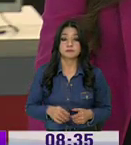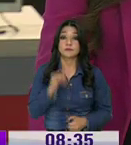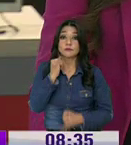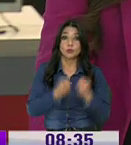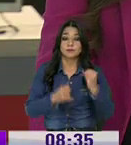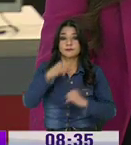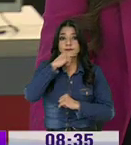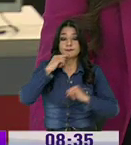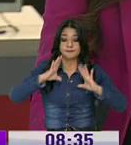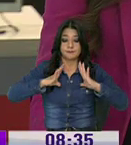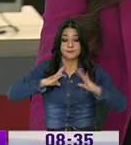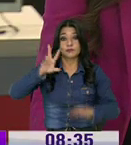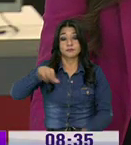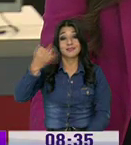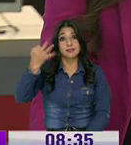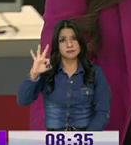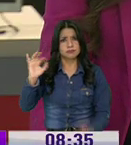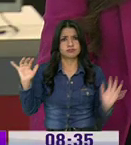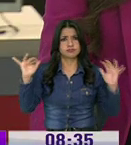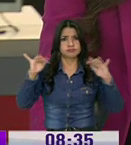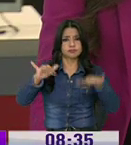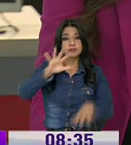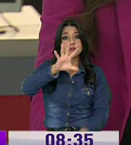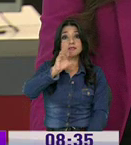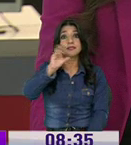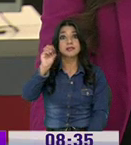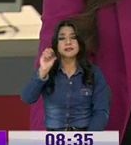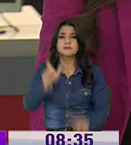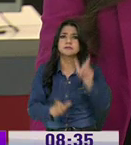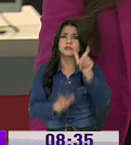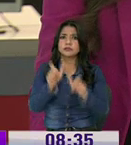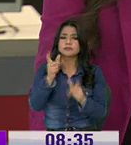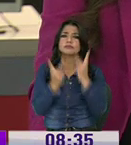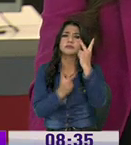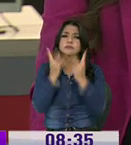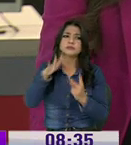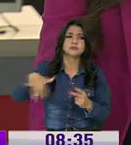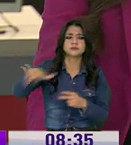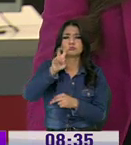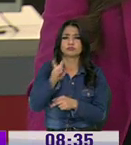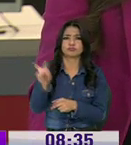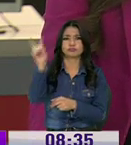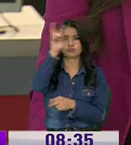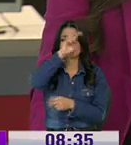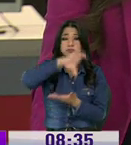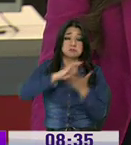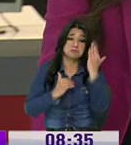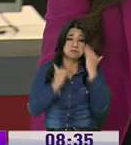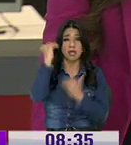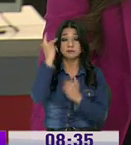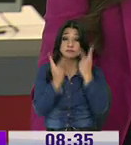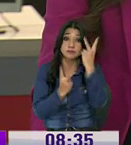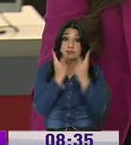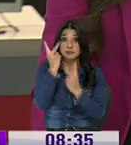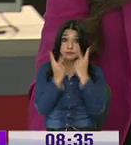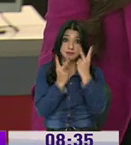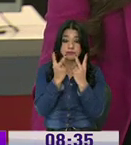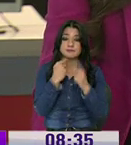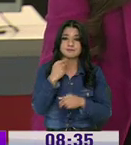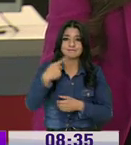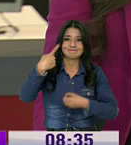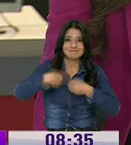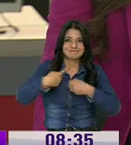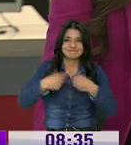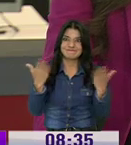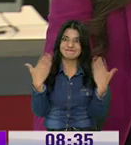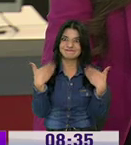feriado del año 2019 movilizó alrededor de 527 mil turistas. Las ciudades que más fueron visitadas, según la ministra, fueron Quito,